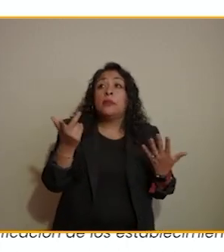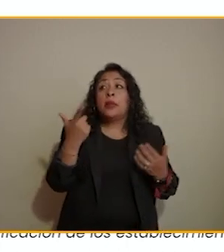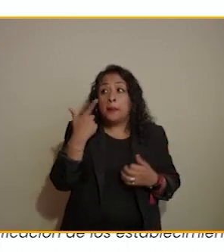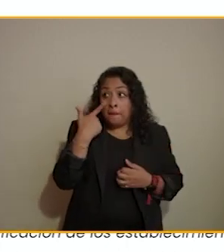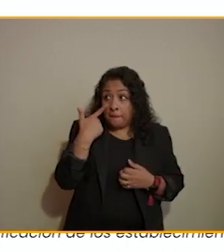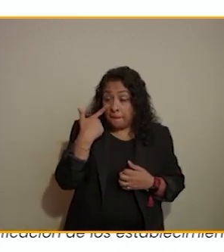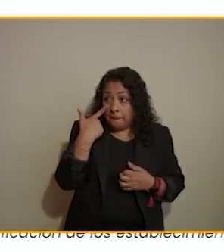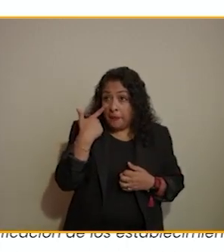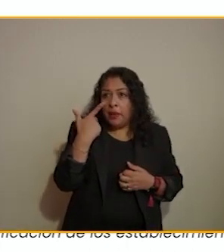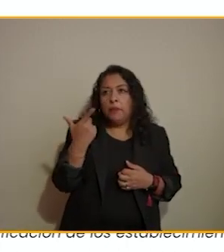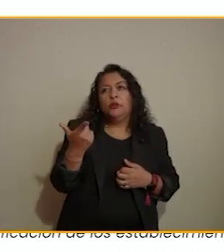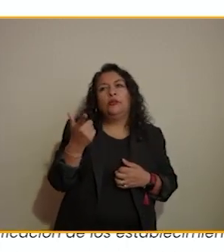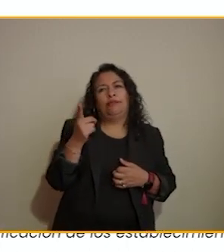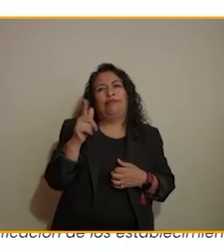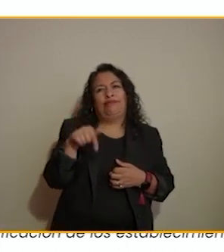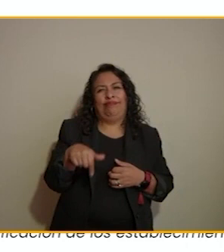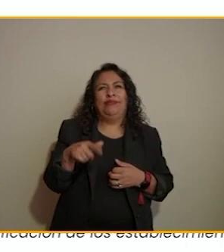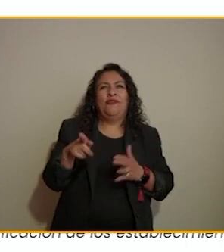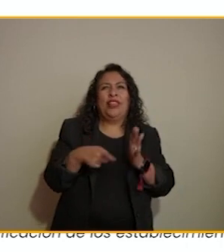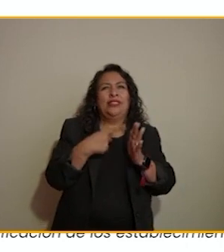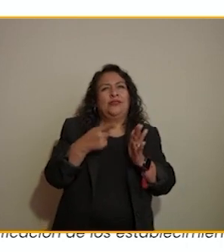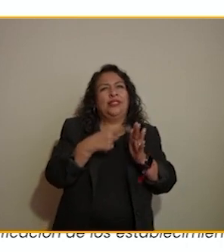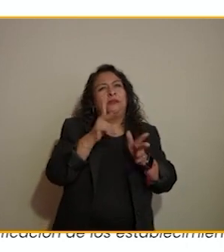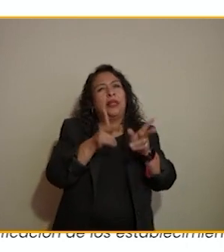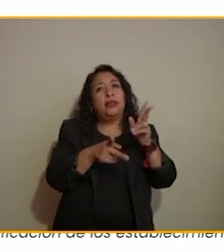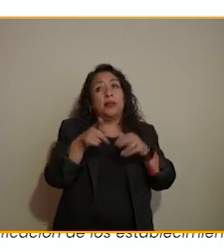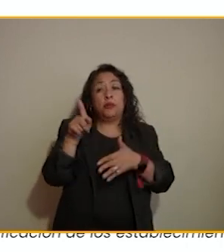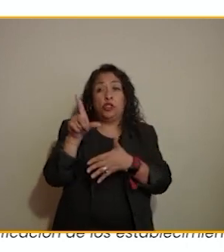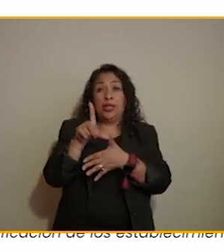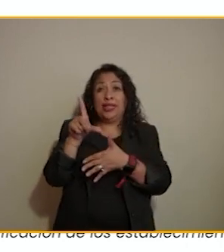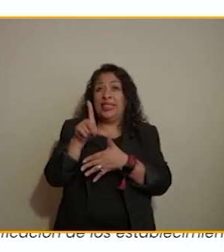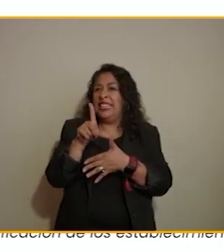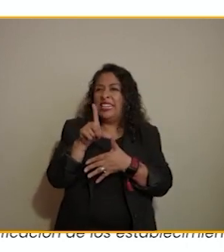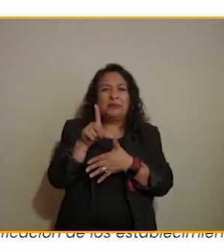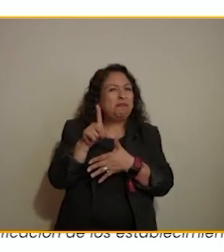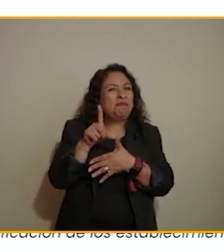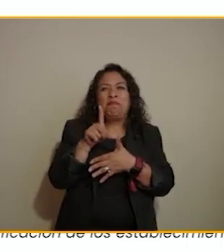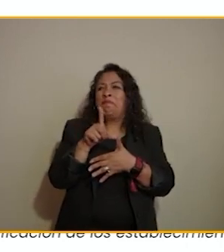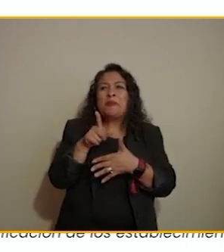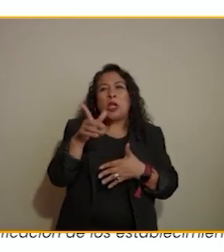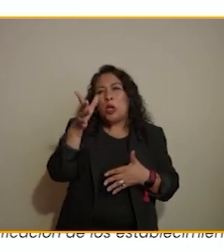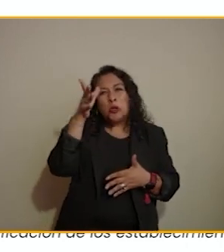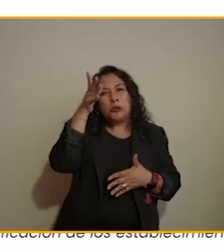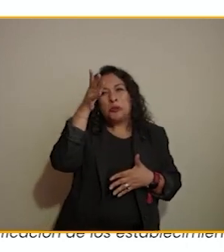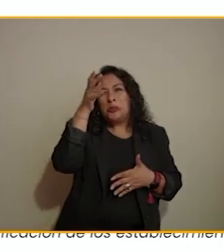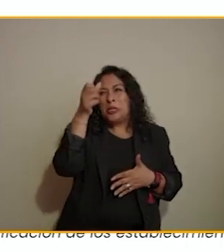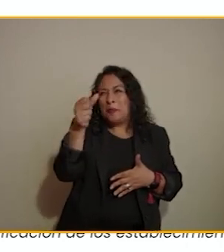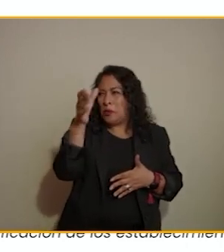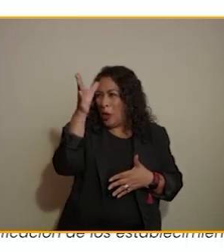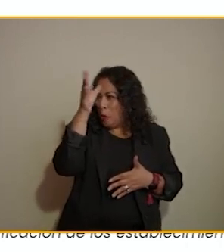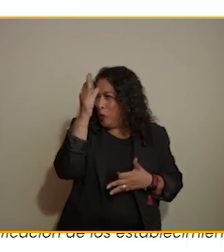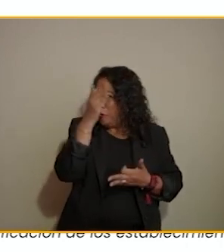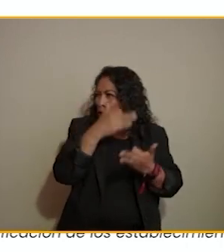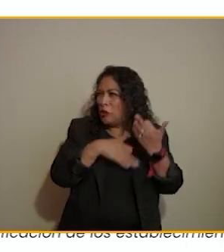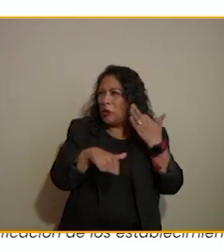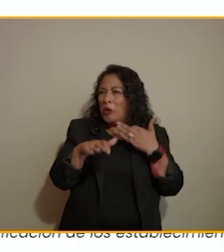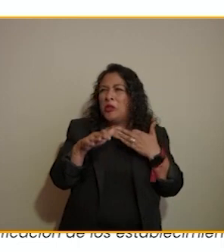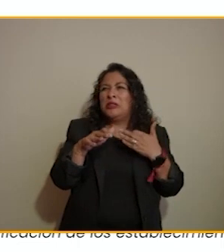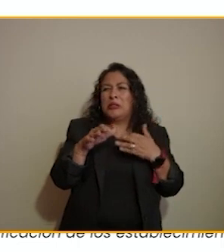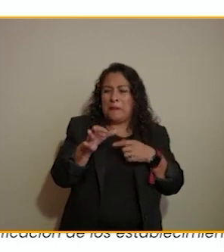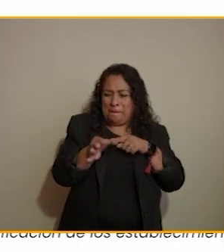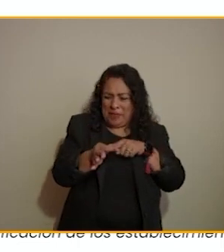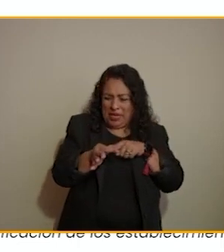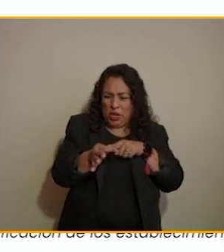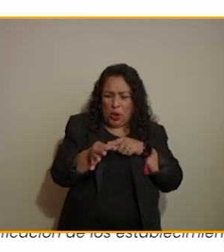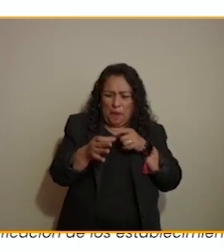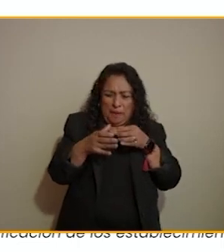notamos, y lo hemos conversado con otros colegas también, que en América Latina no hay una definición consensuada de qué es ser micro, qué es